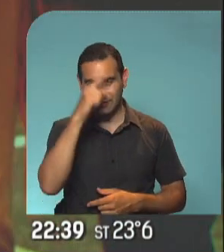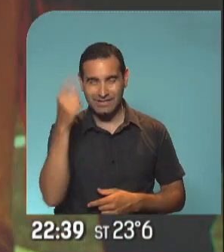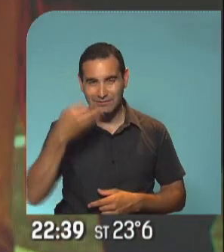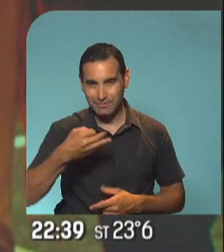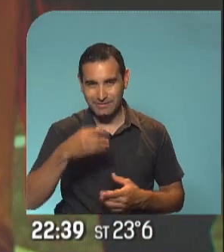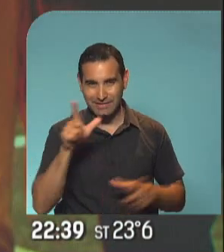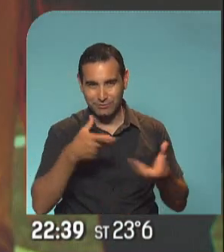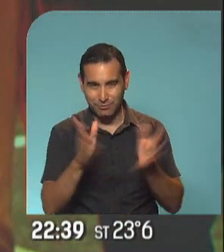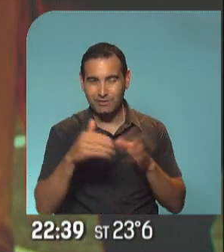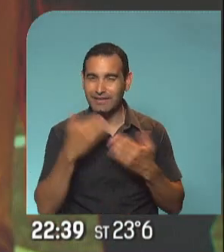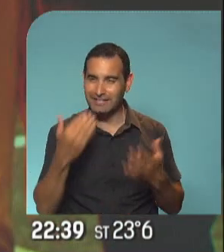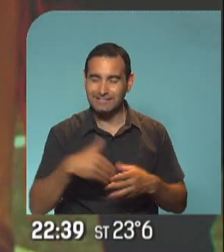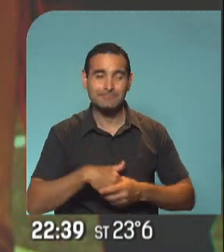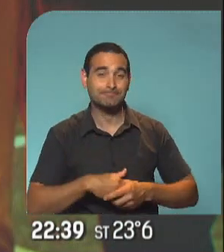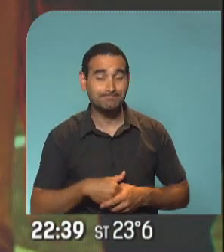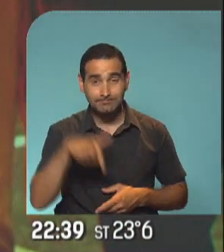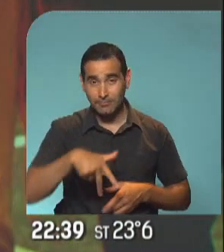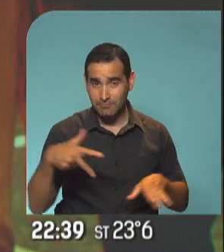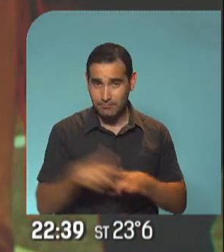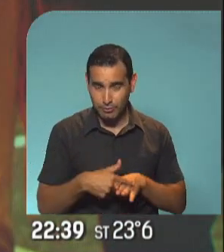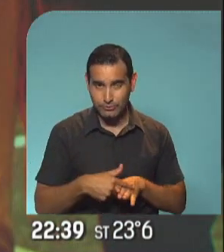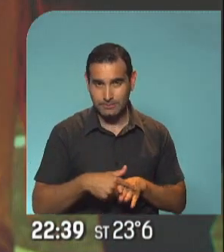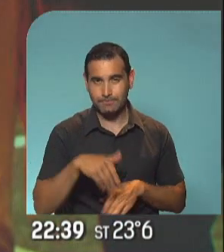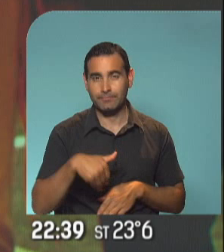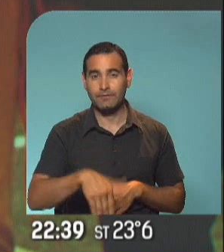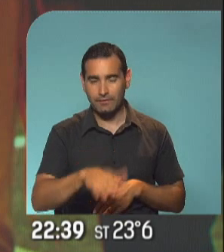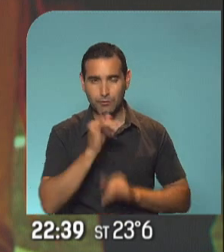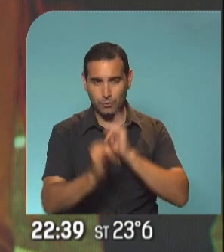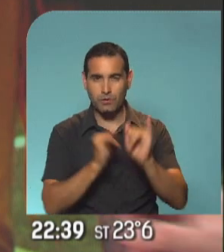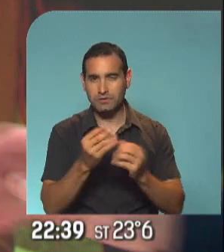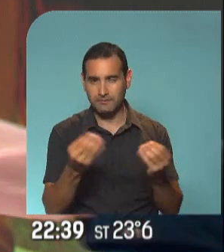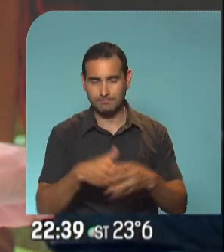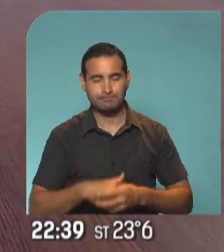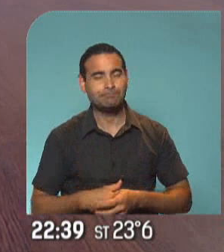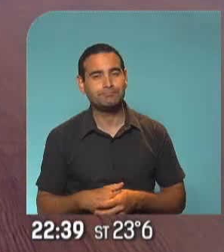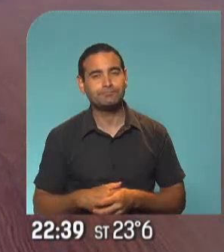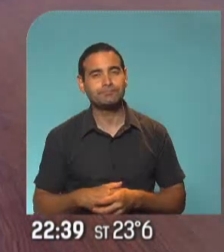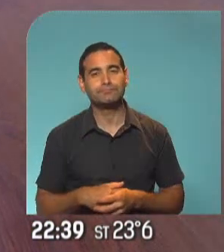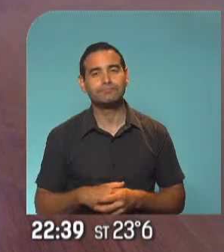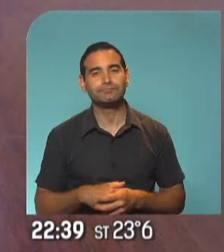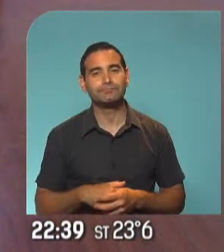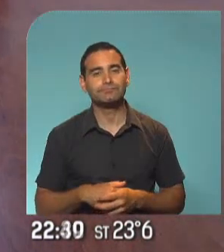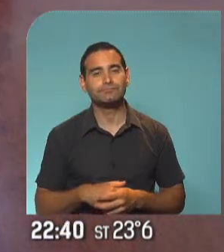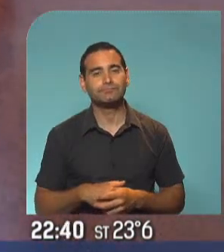Televisión Pública. Gracias, Ever. A ustedes. Hacemos una nueva pausa, adelantos, ya volvemos.